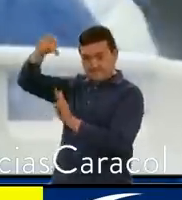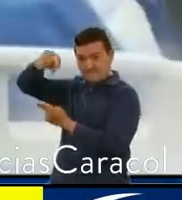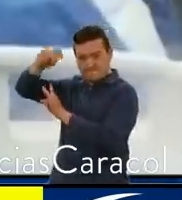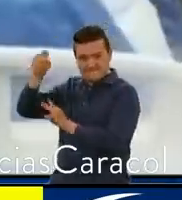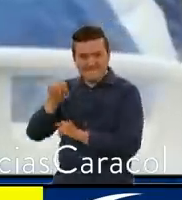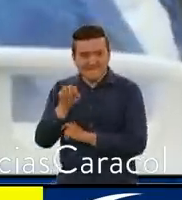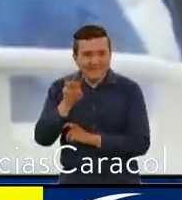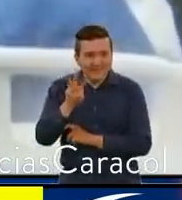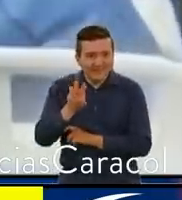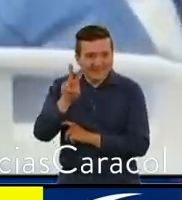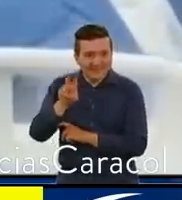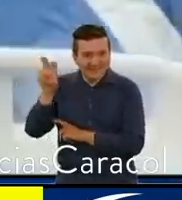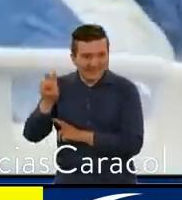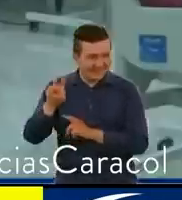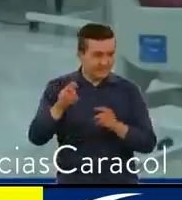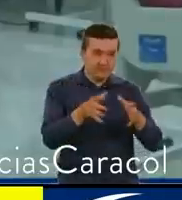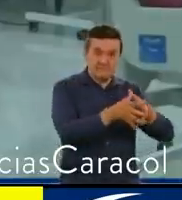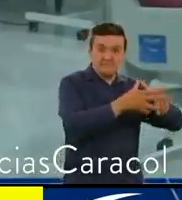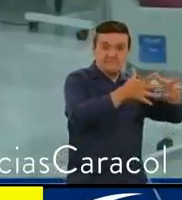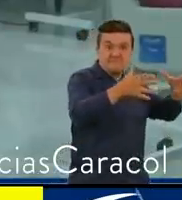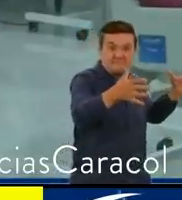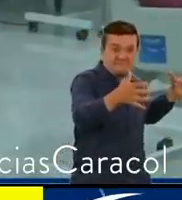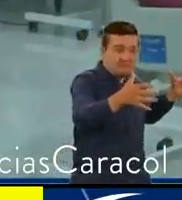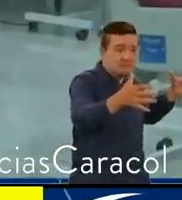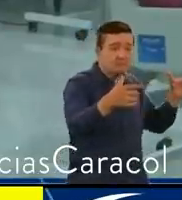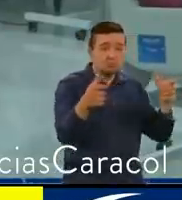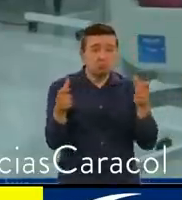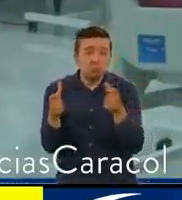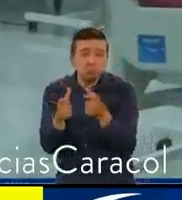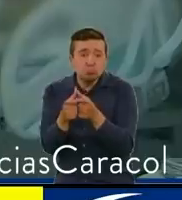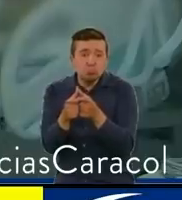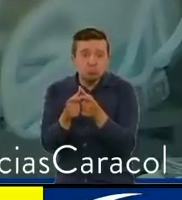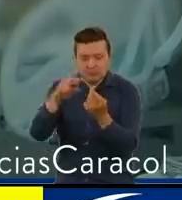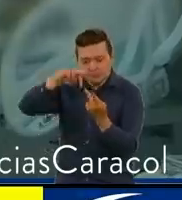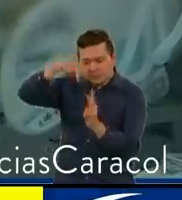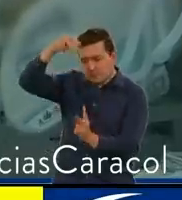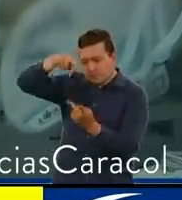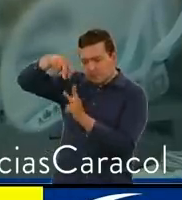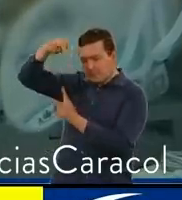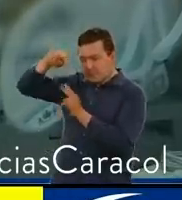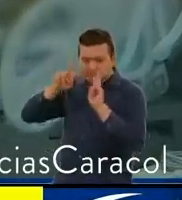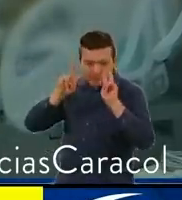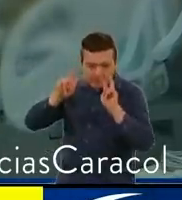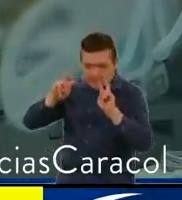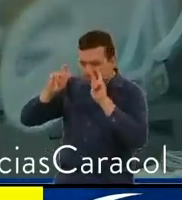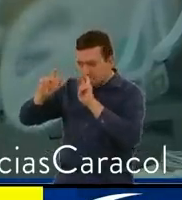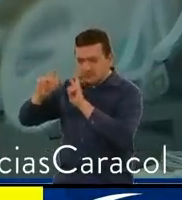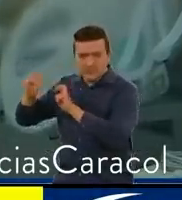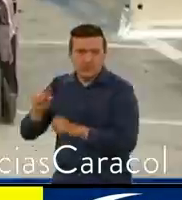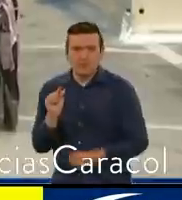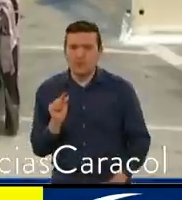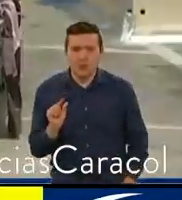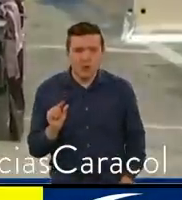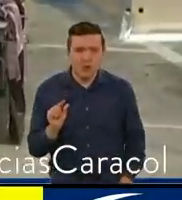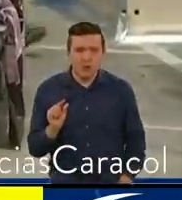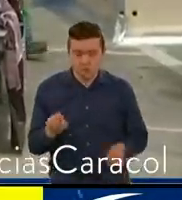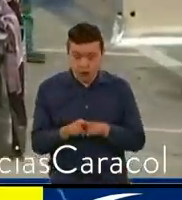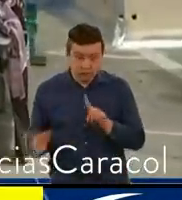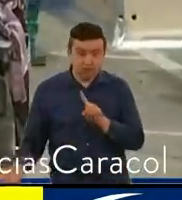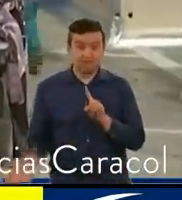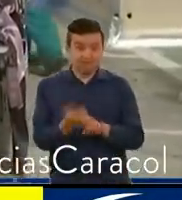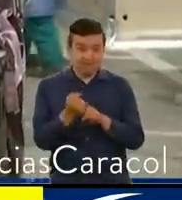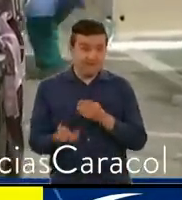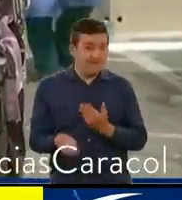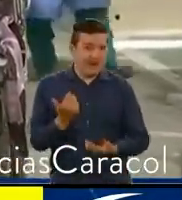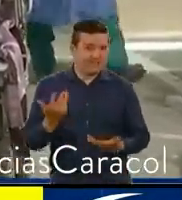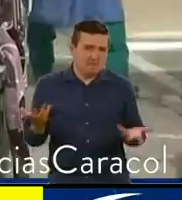377 muestras. Entonces es realmente poco para poderlo encontrar. Entonces, independientemente si con esa